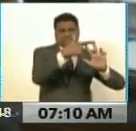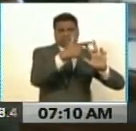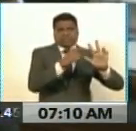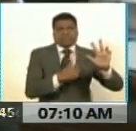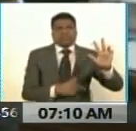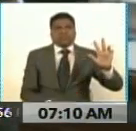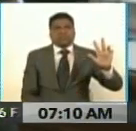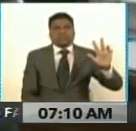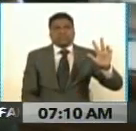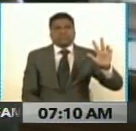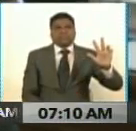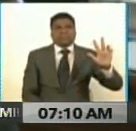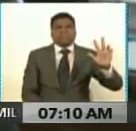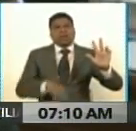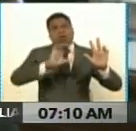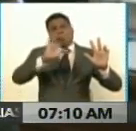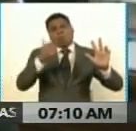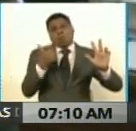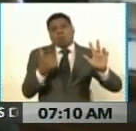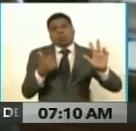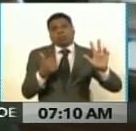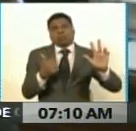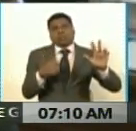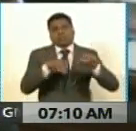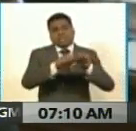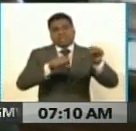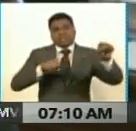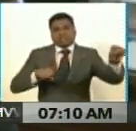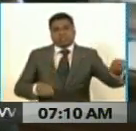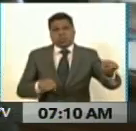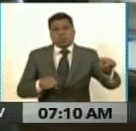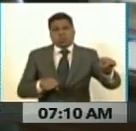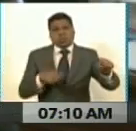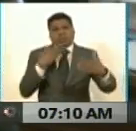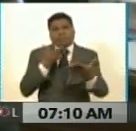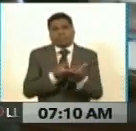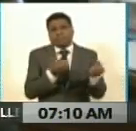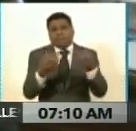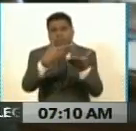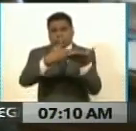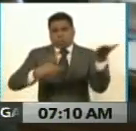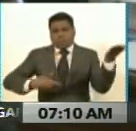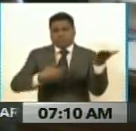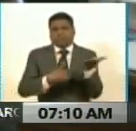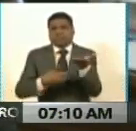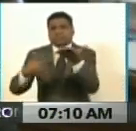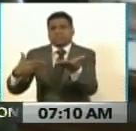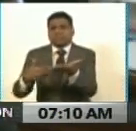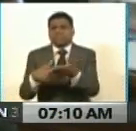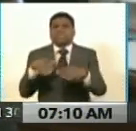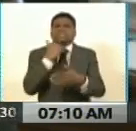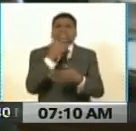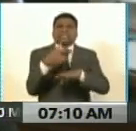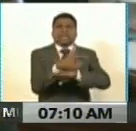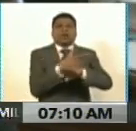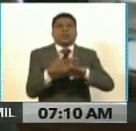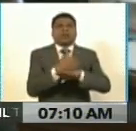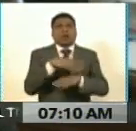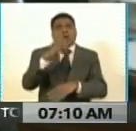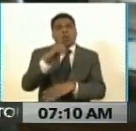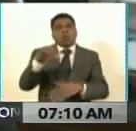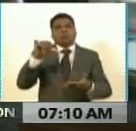táchira una en San Cristóbal el queda frente a la gobernación prácticamente y otra centro comercial